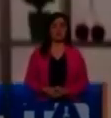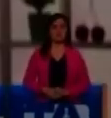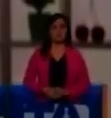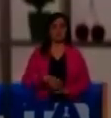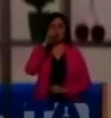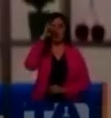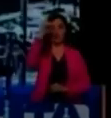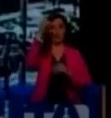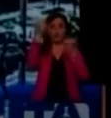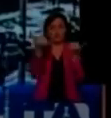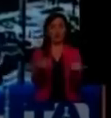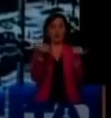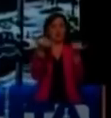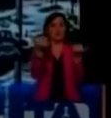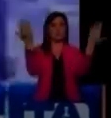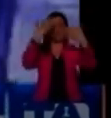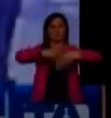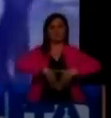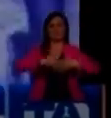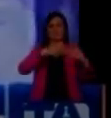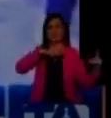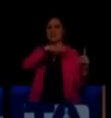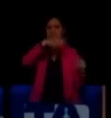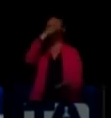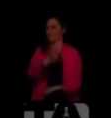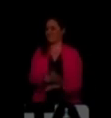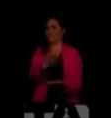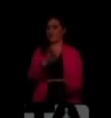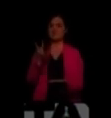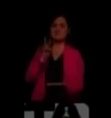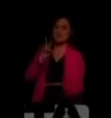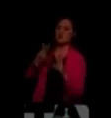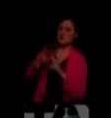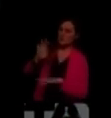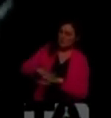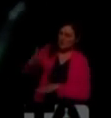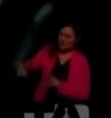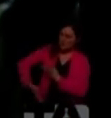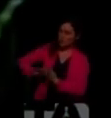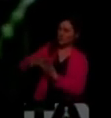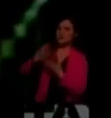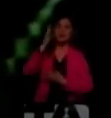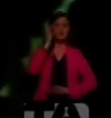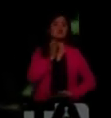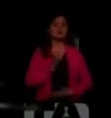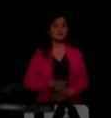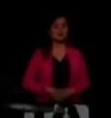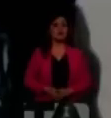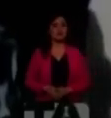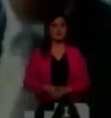Su sueño en este momento es acabar con ese tipo de ataques y conocer otras víctimas para compartir experiencias.